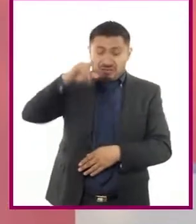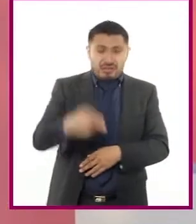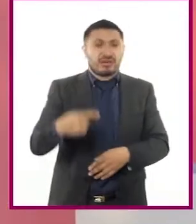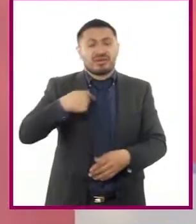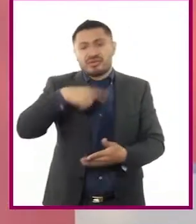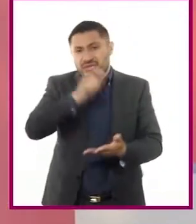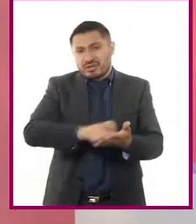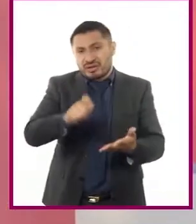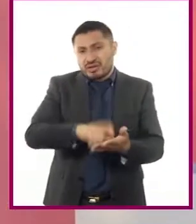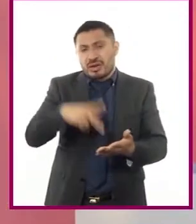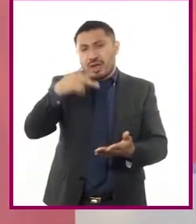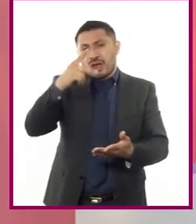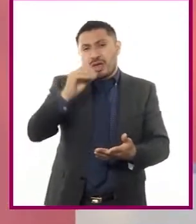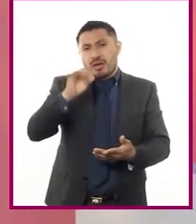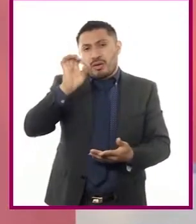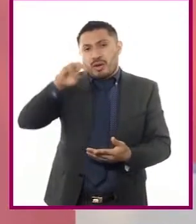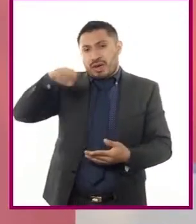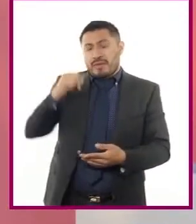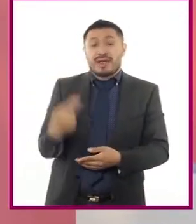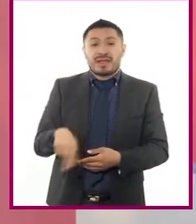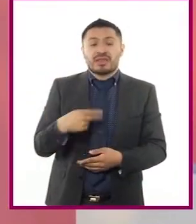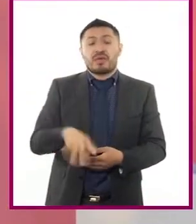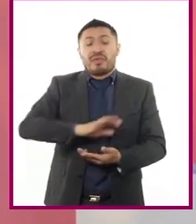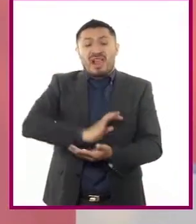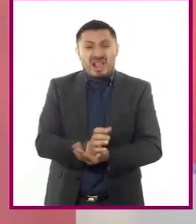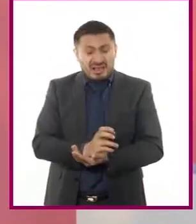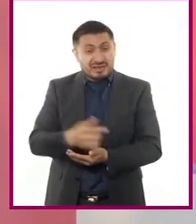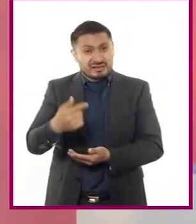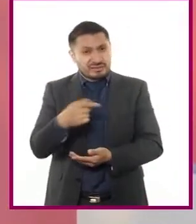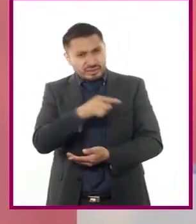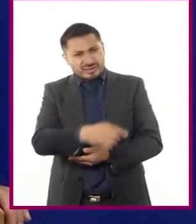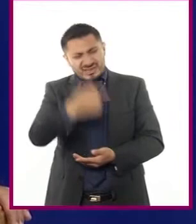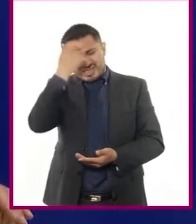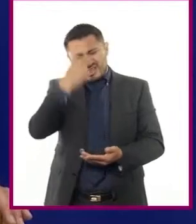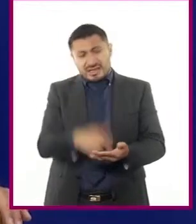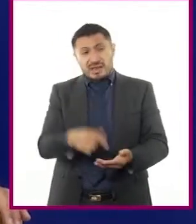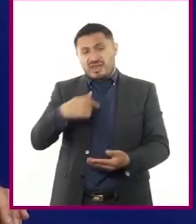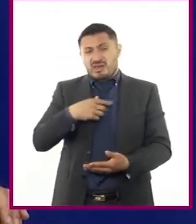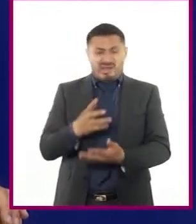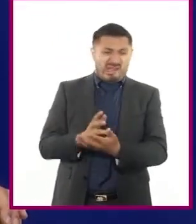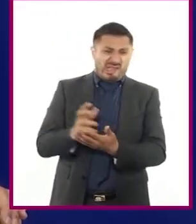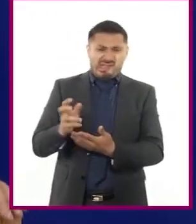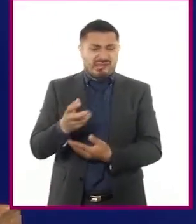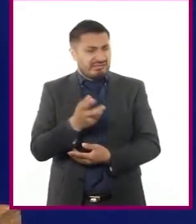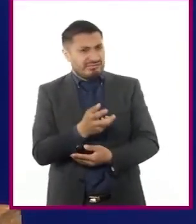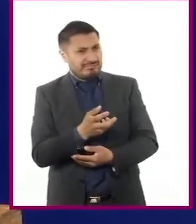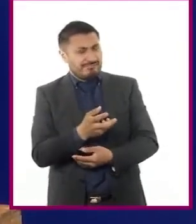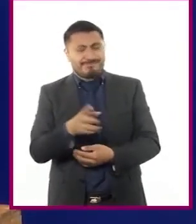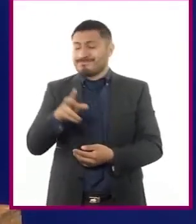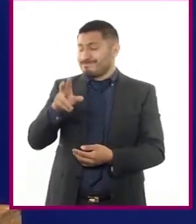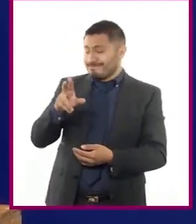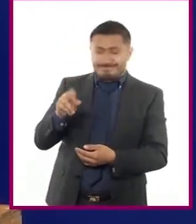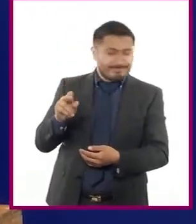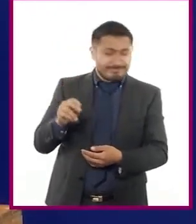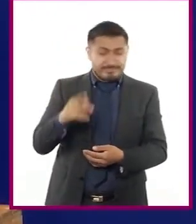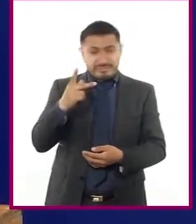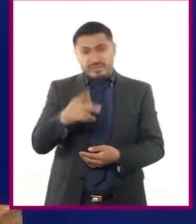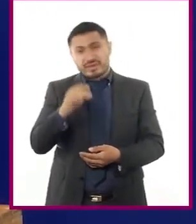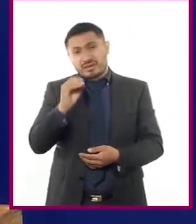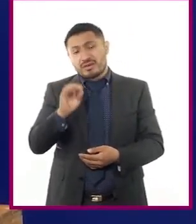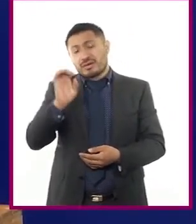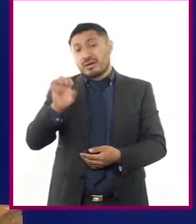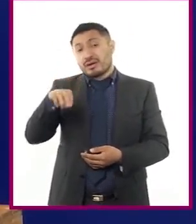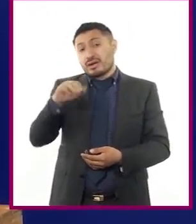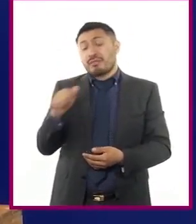Discriminación. ¿Usted cree que exageré al escribir acerca de ese momento? Al contrario, los poemas nacen gracias a